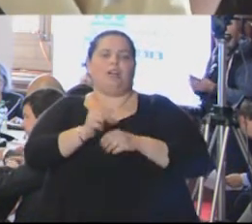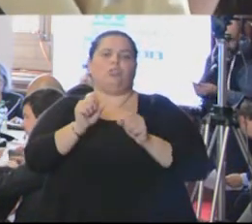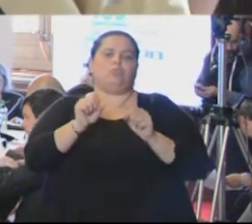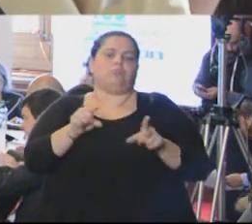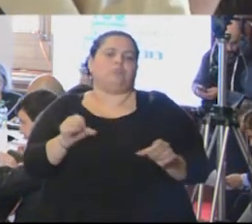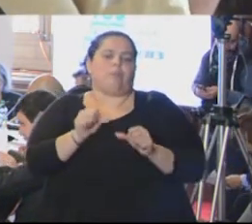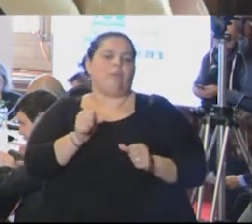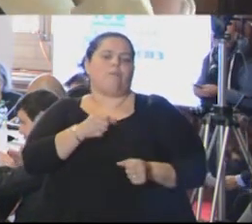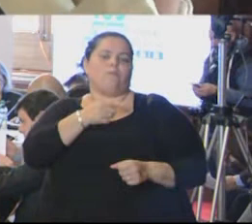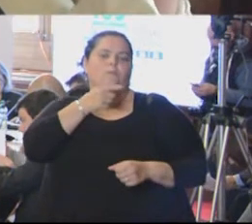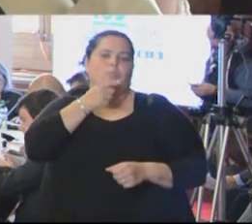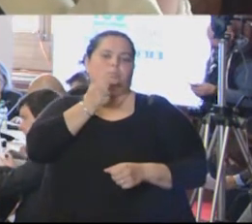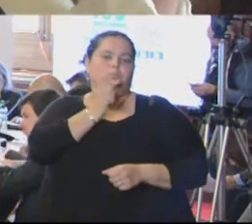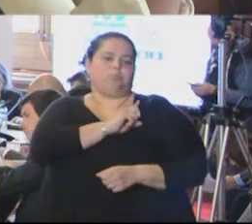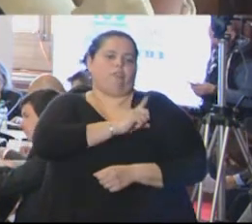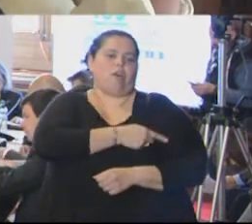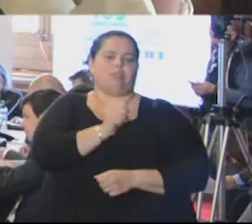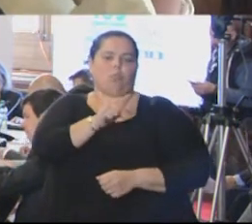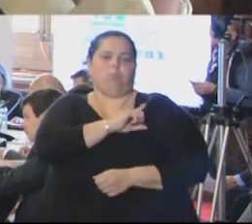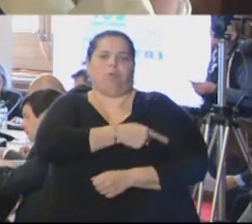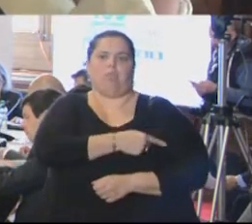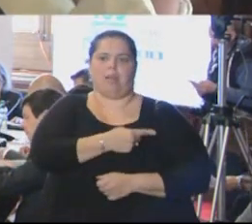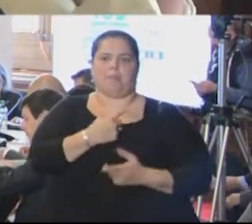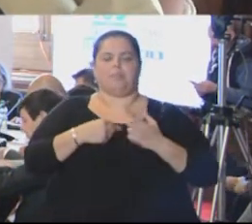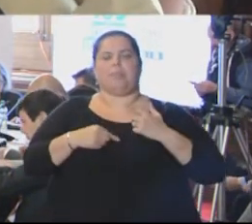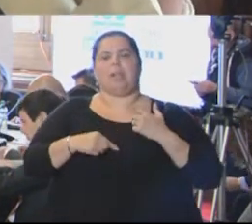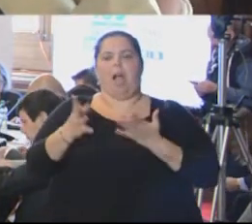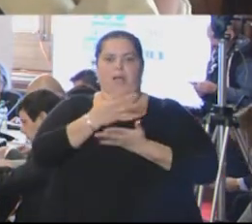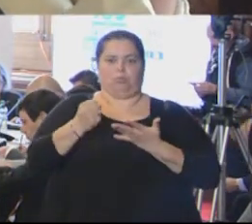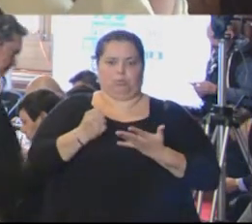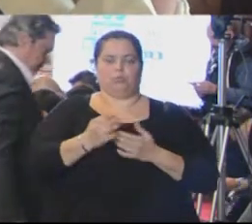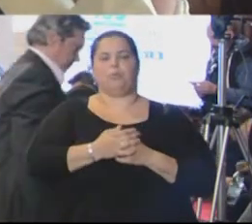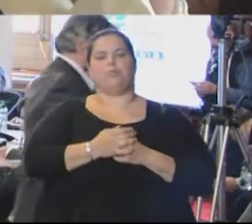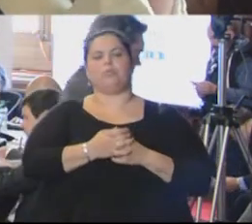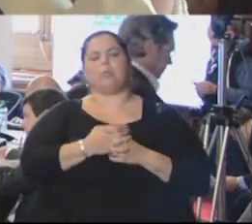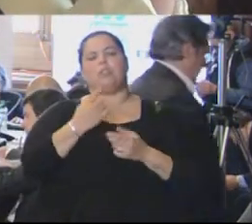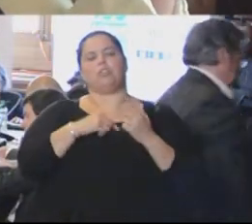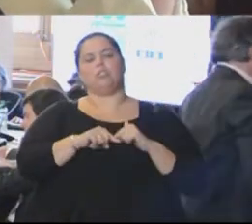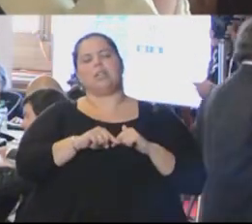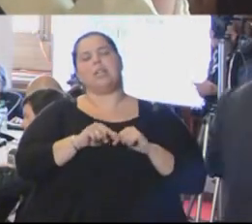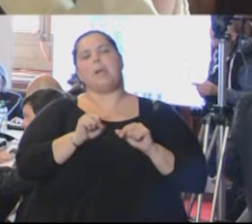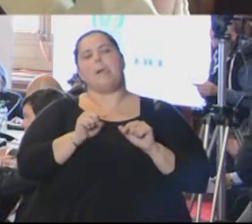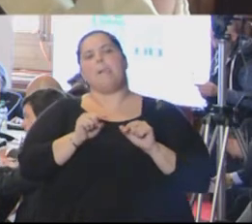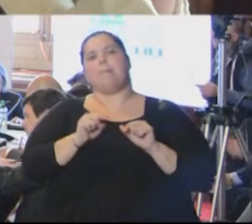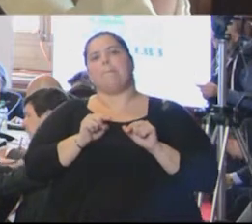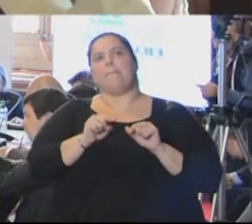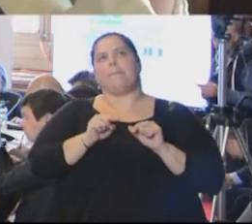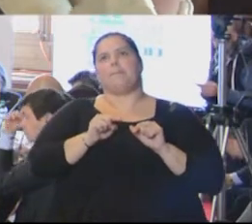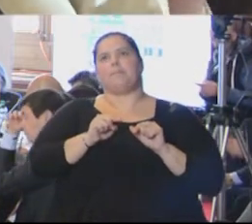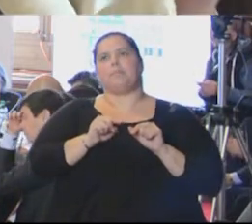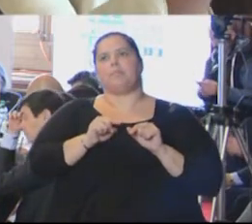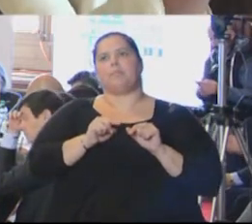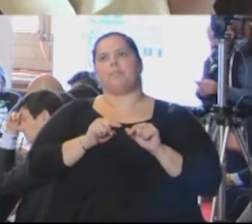social. Como fines de estos hechos, se dan en el contexto de la administración del